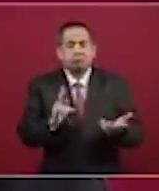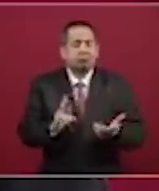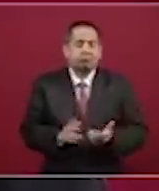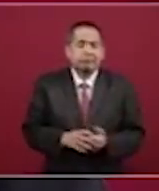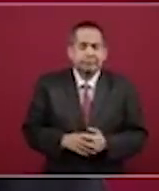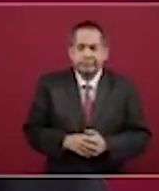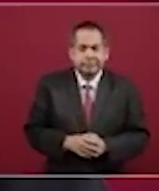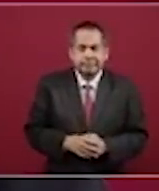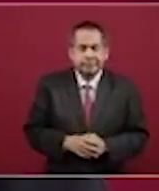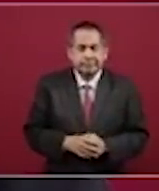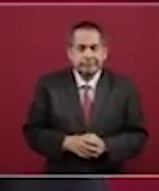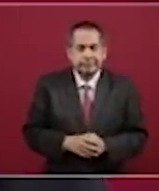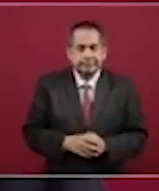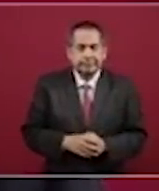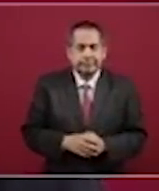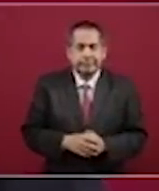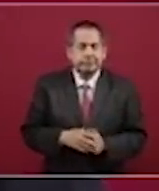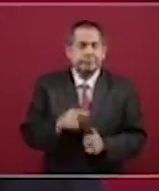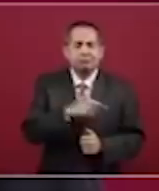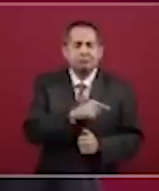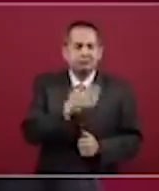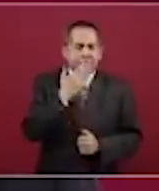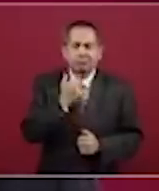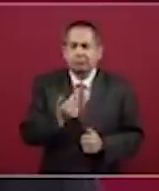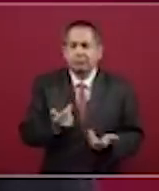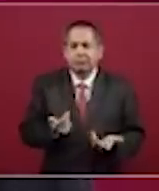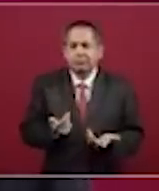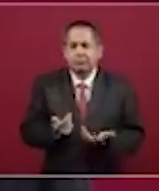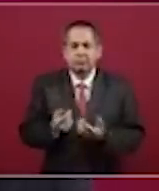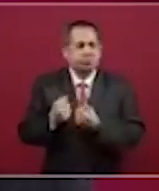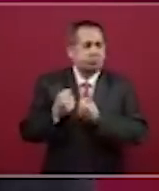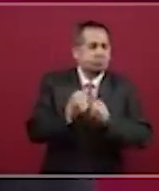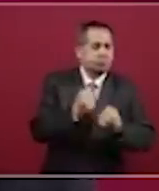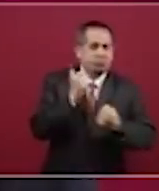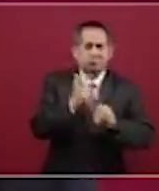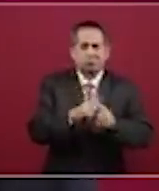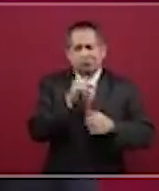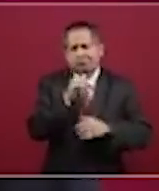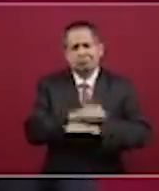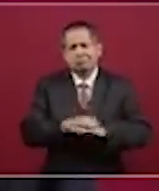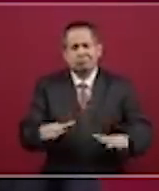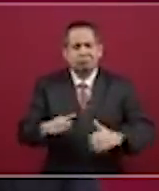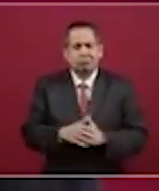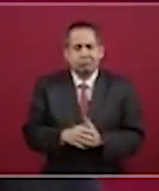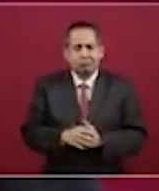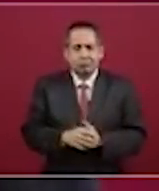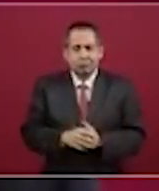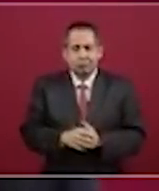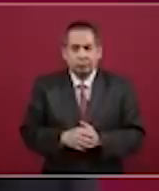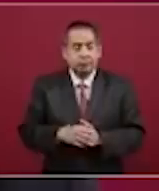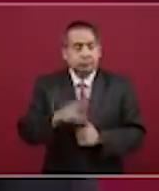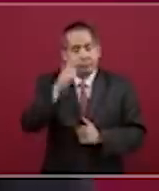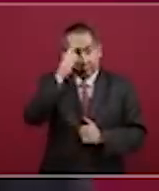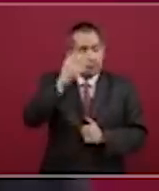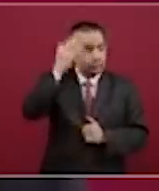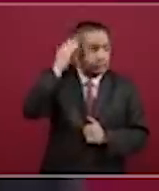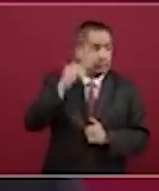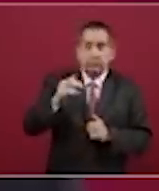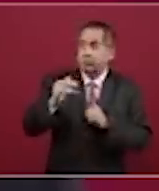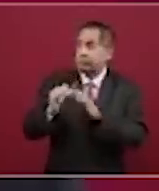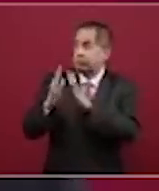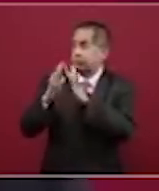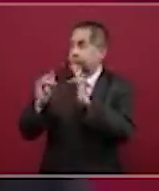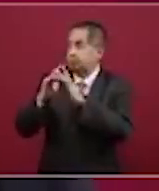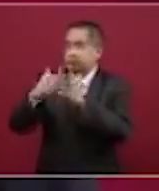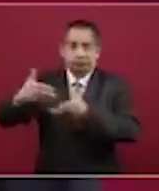pero sin tener ninguna fuerza. Todavía cuando la intervención